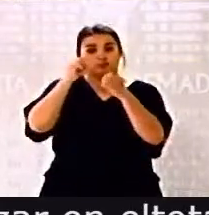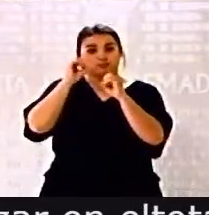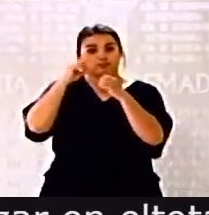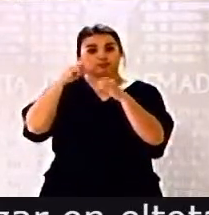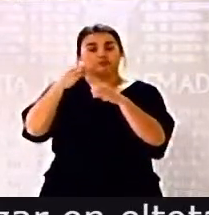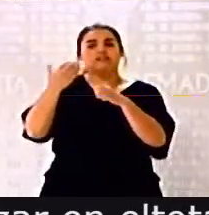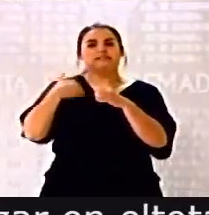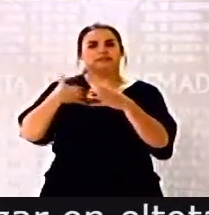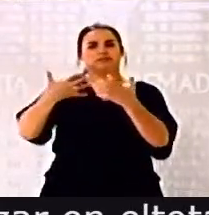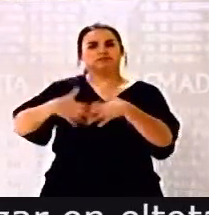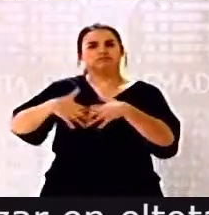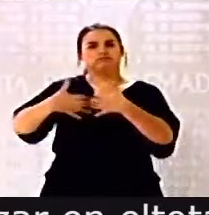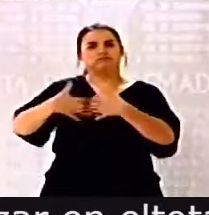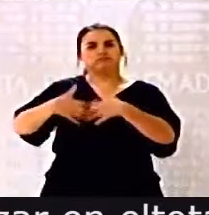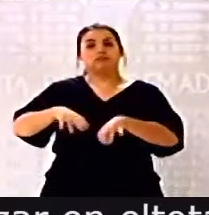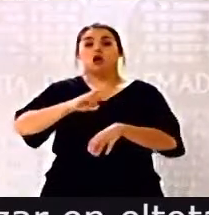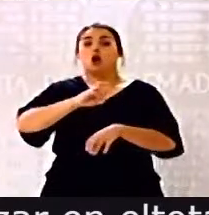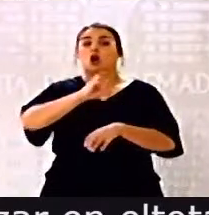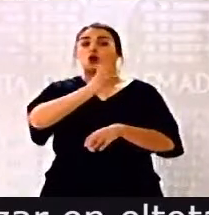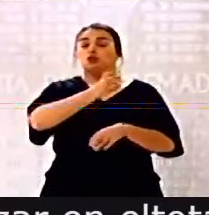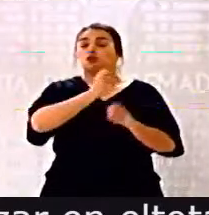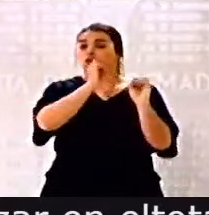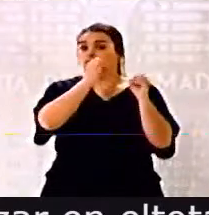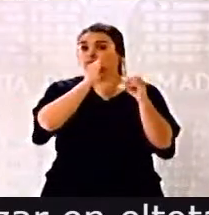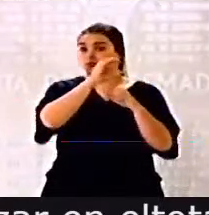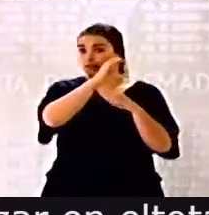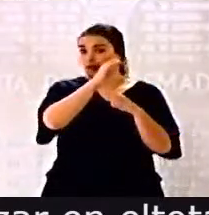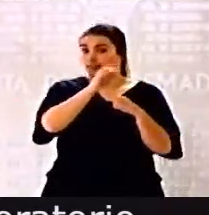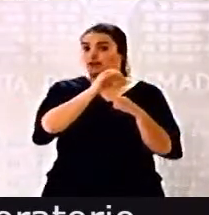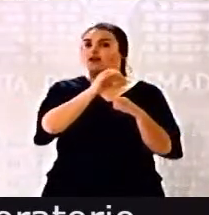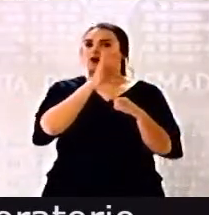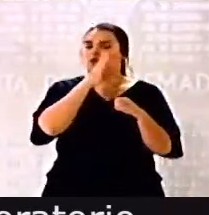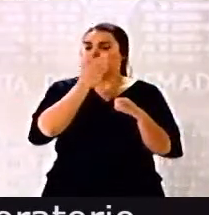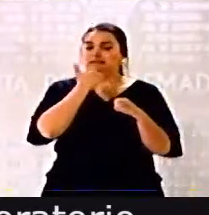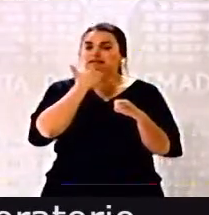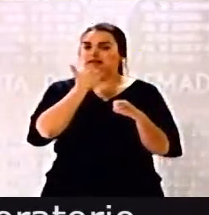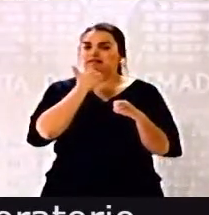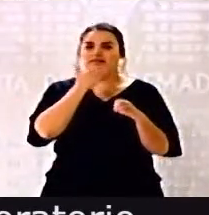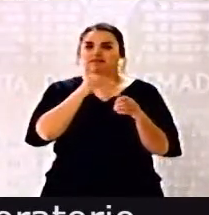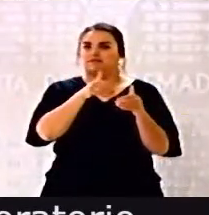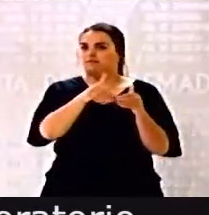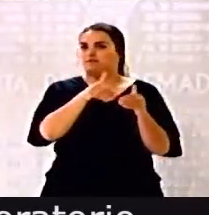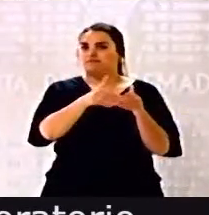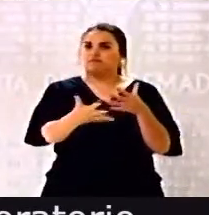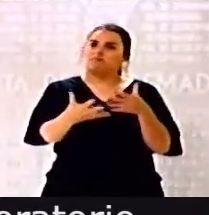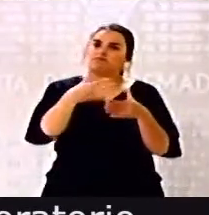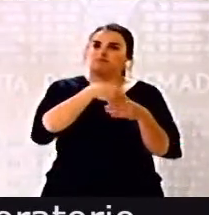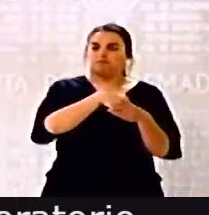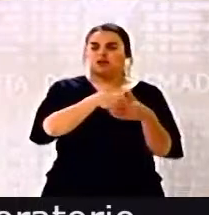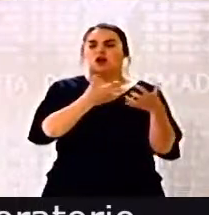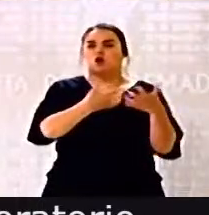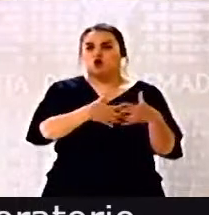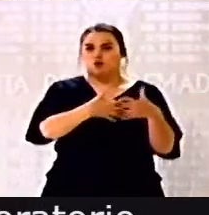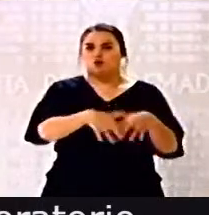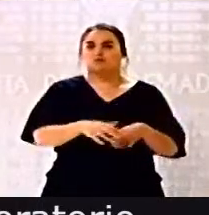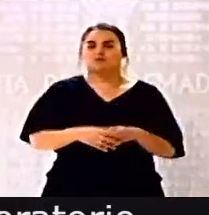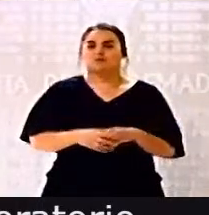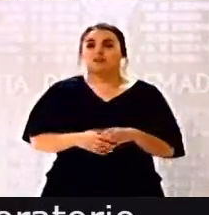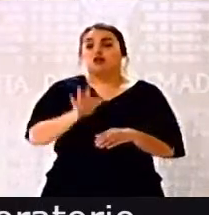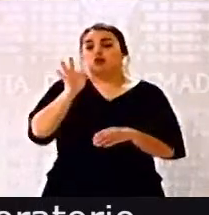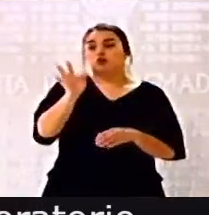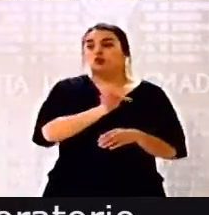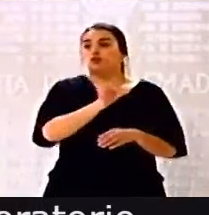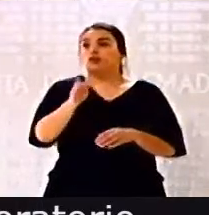está robotizado y el otro laboratorio, el de Cáceres, está incorporándose el robot, tenemos un total